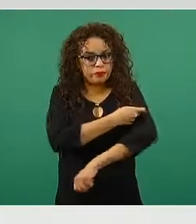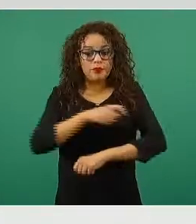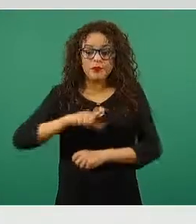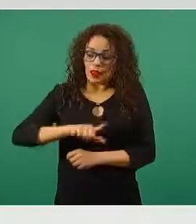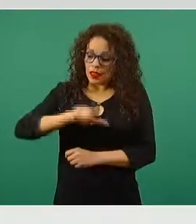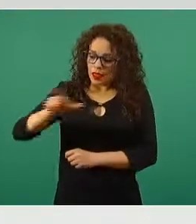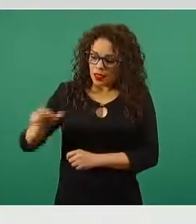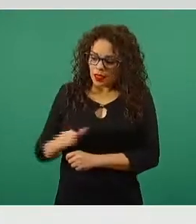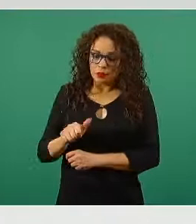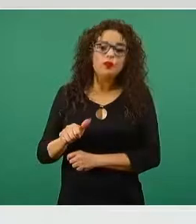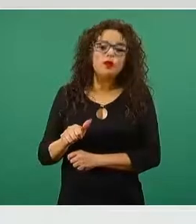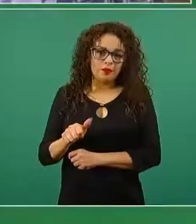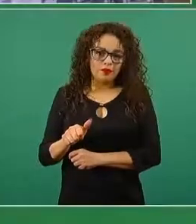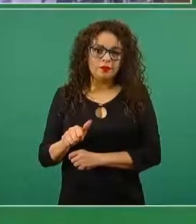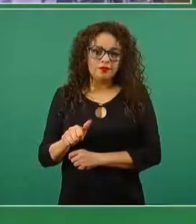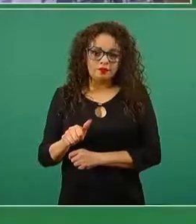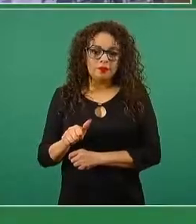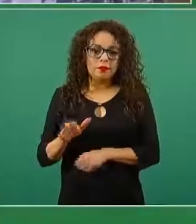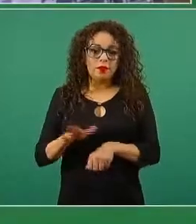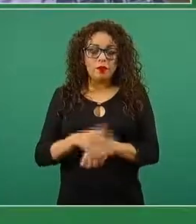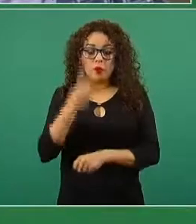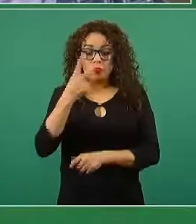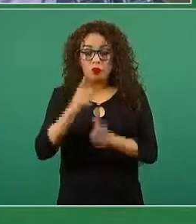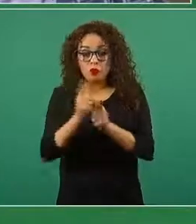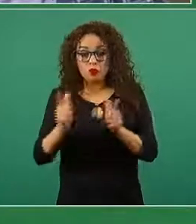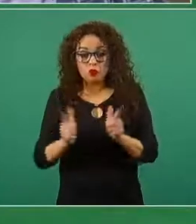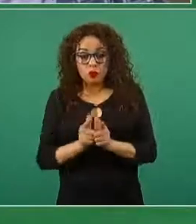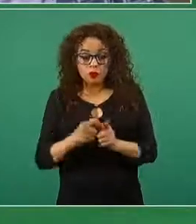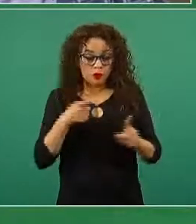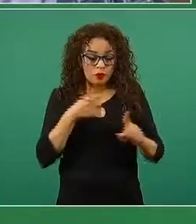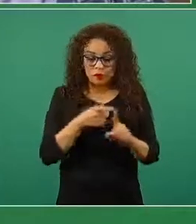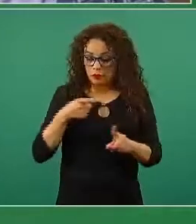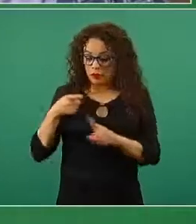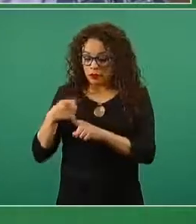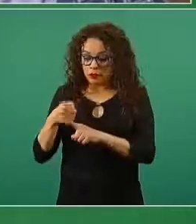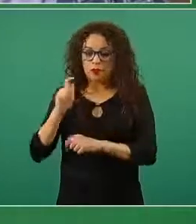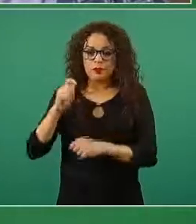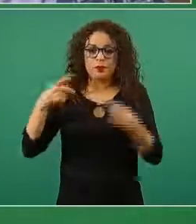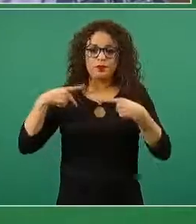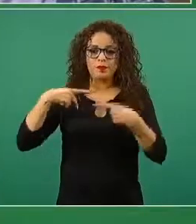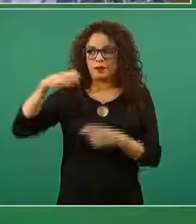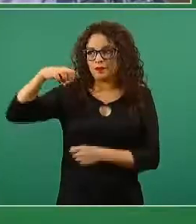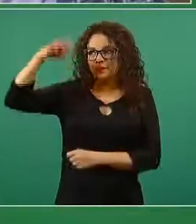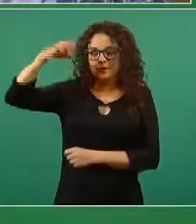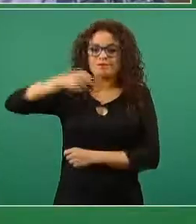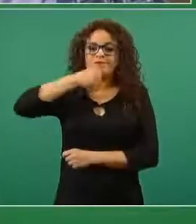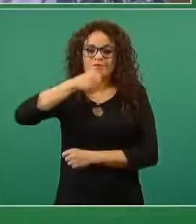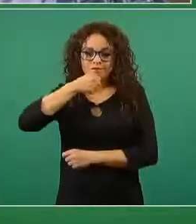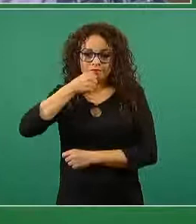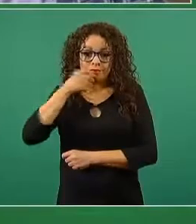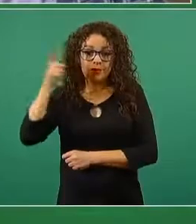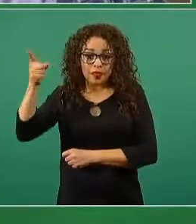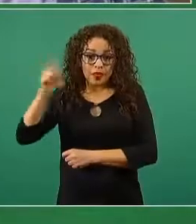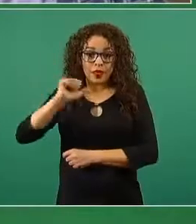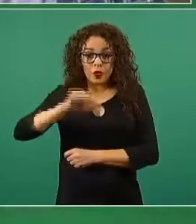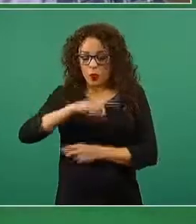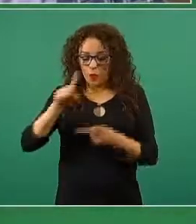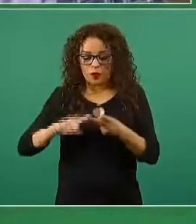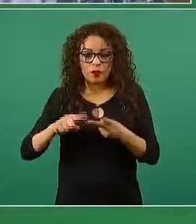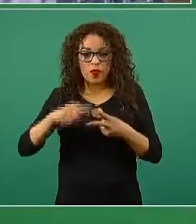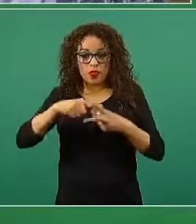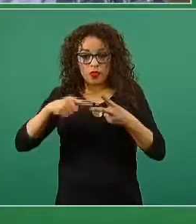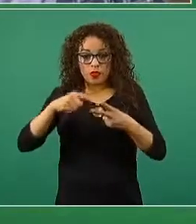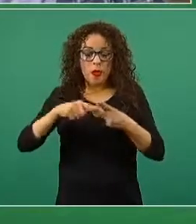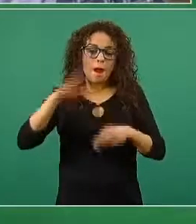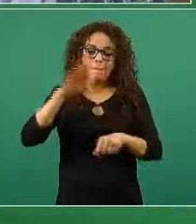mayores, que son los dos grupos de edad que mayormente concentraron defunciones y hospitalizaciones en